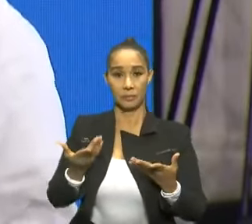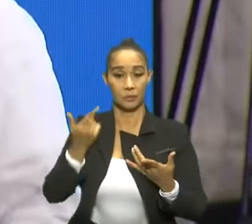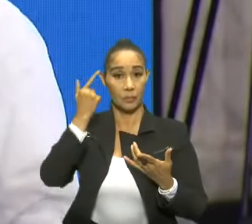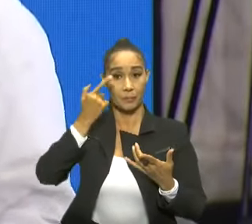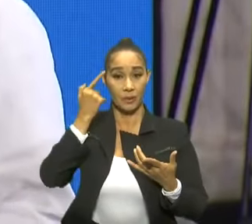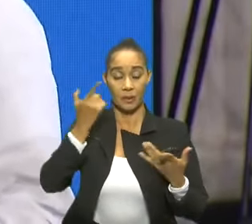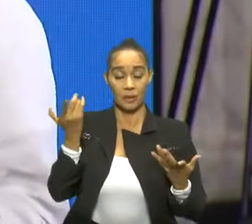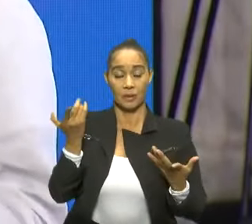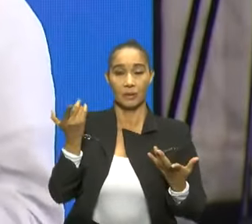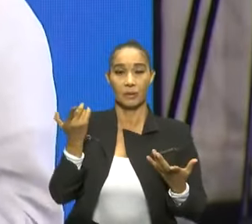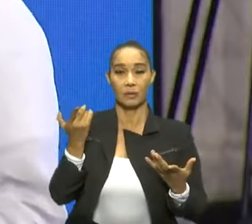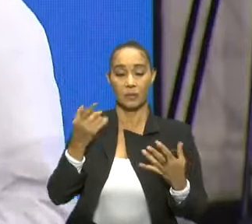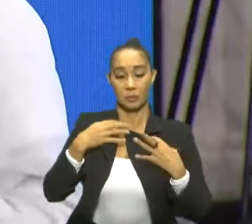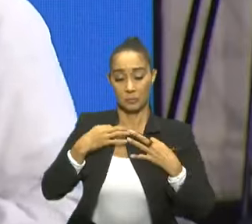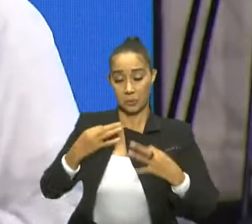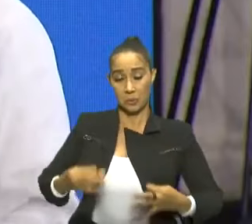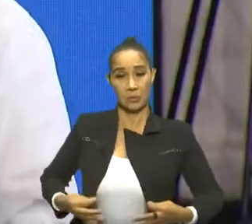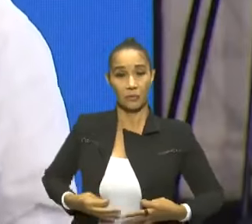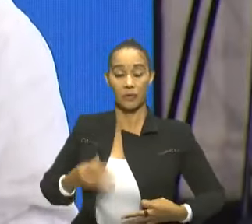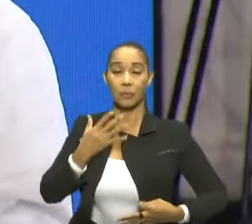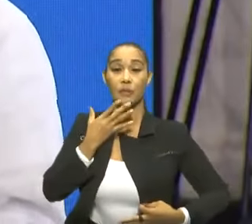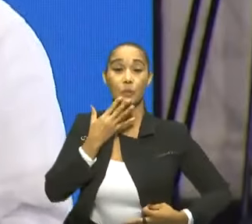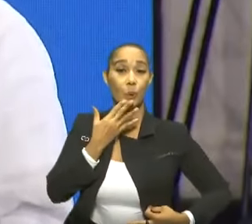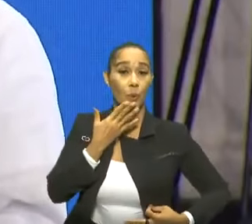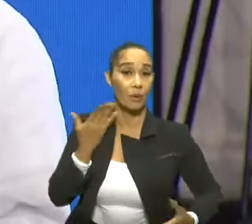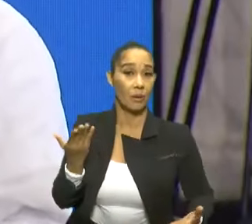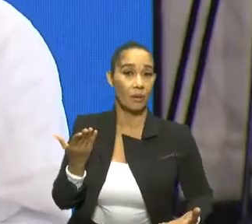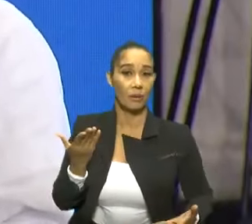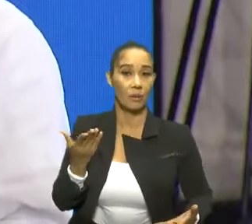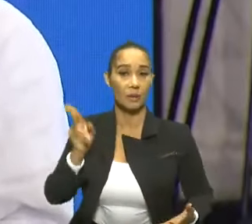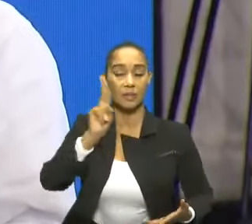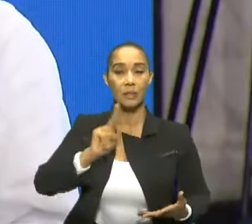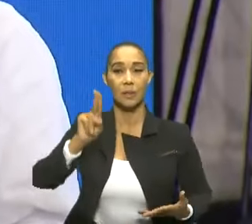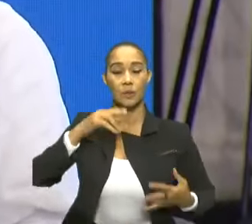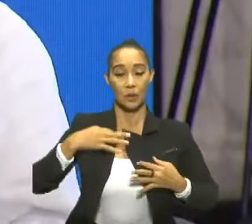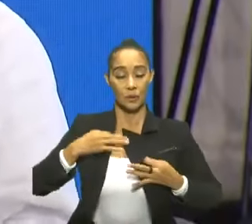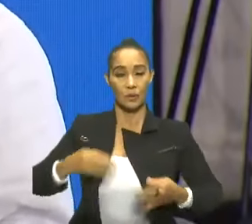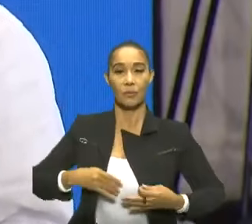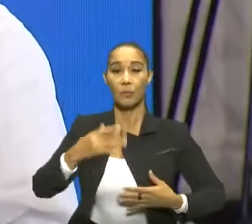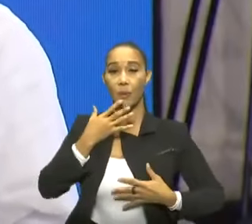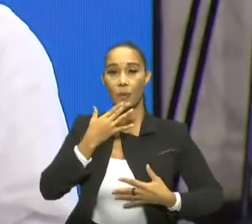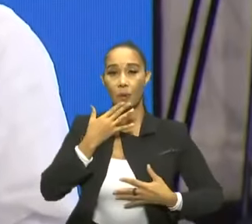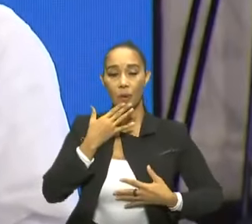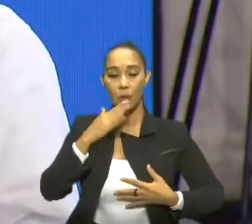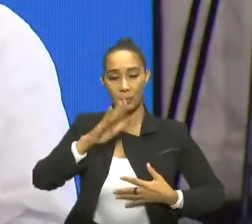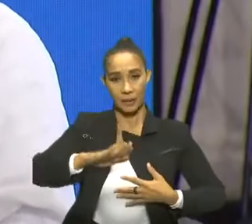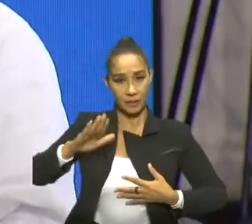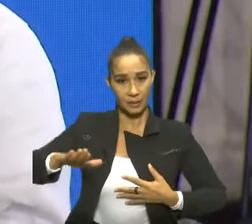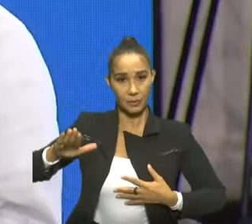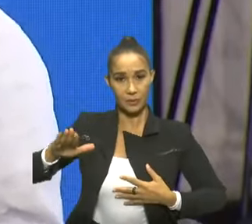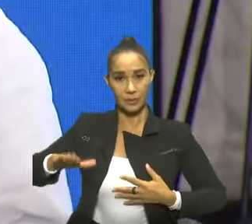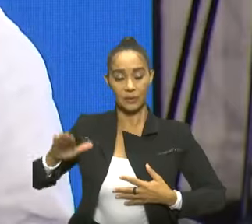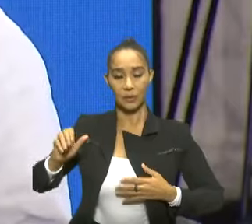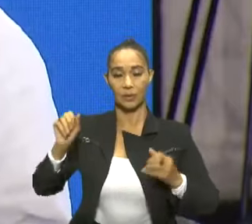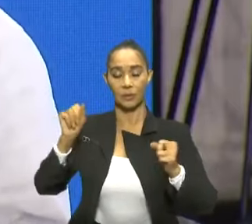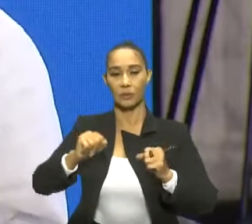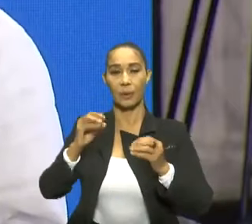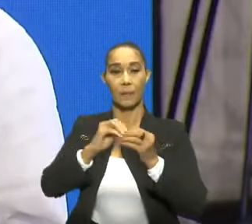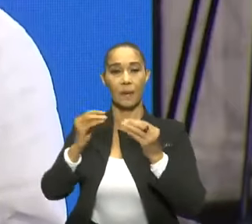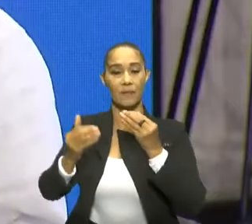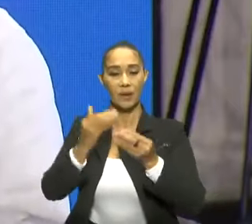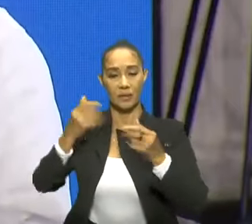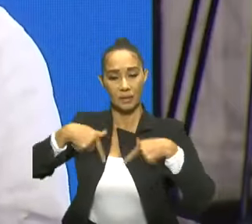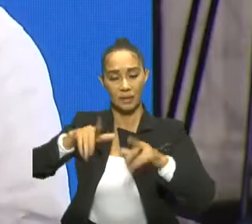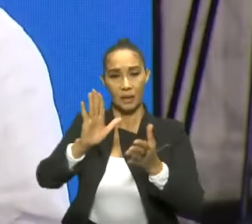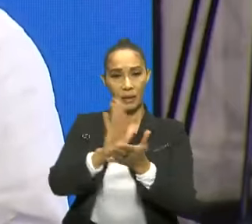que un uniforme es un color. Se utiliza un uniforme simplemente para que los niños tengan mayor facilidad de